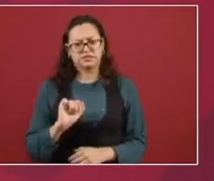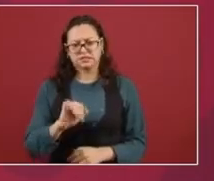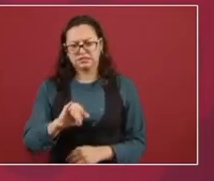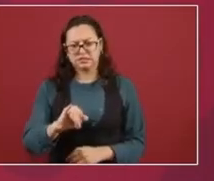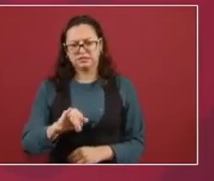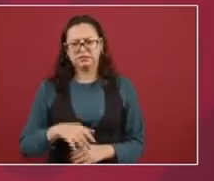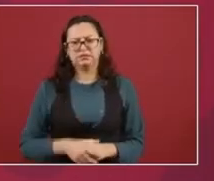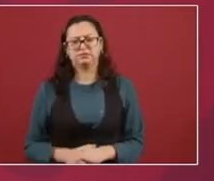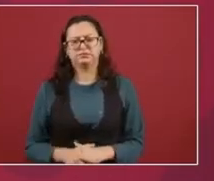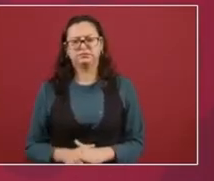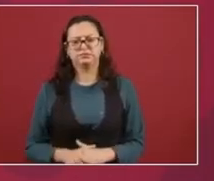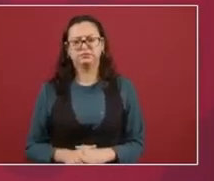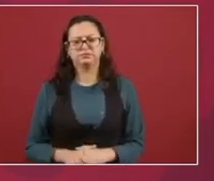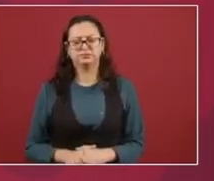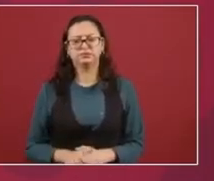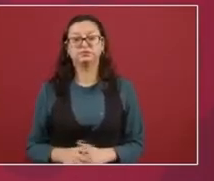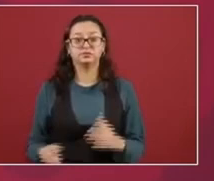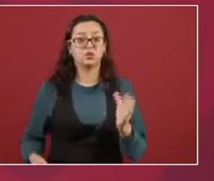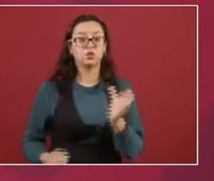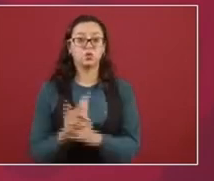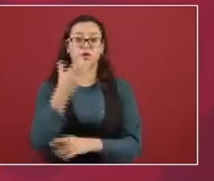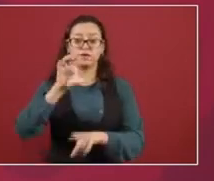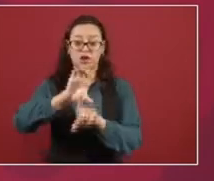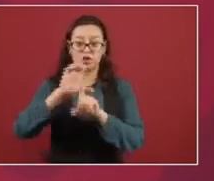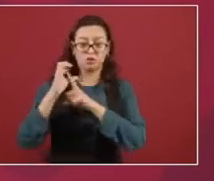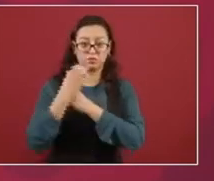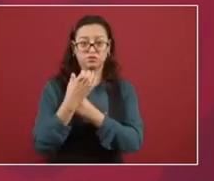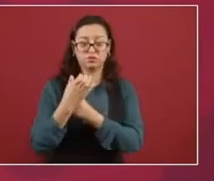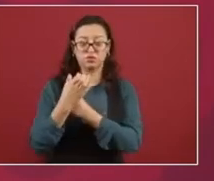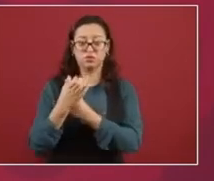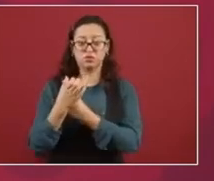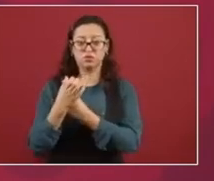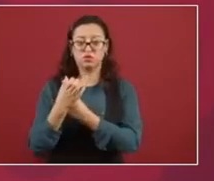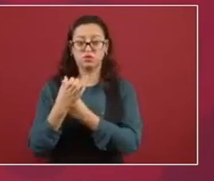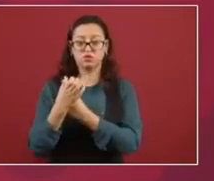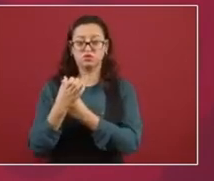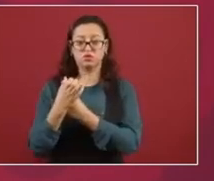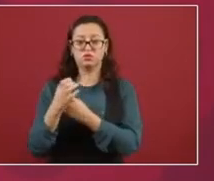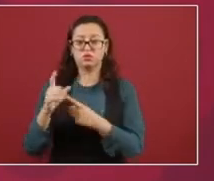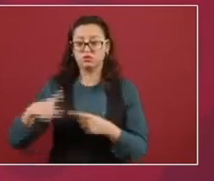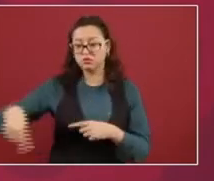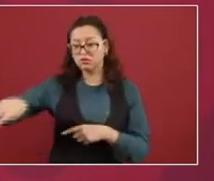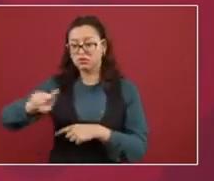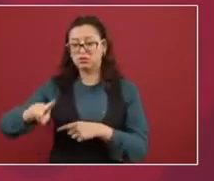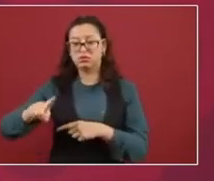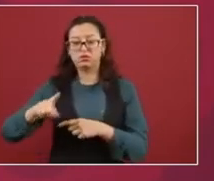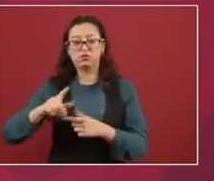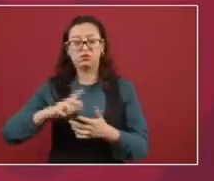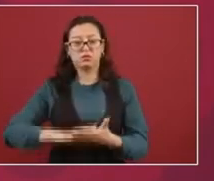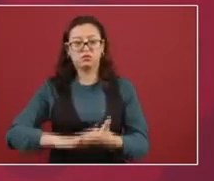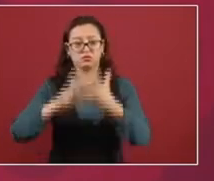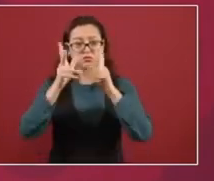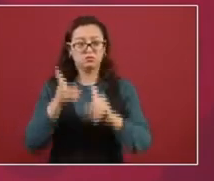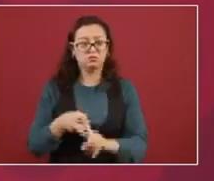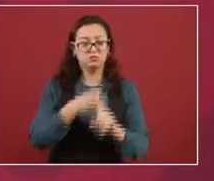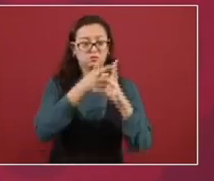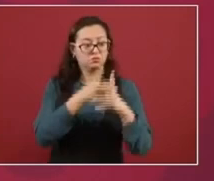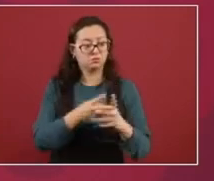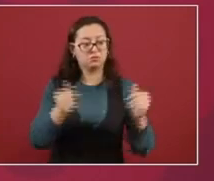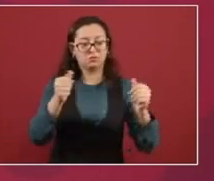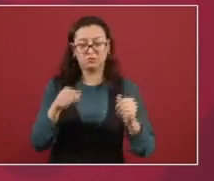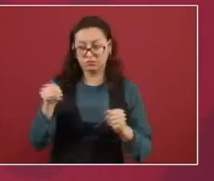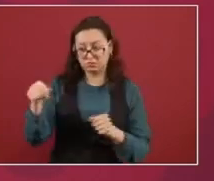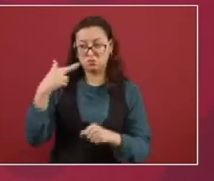pues la comisión para atender a víctimas de la violencia,